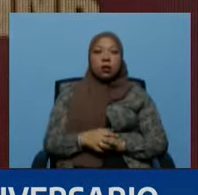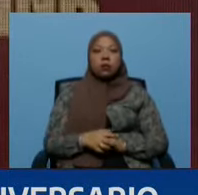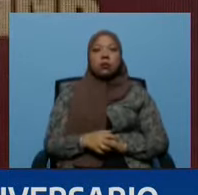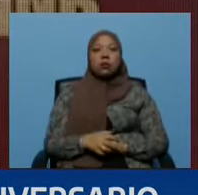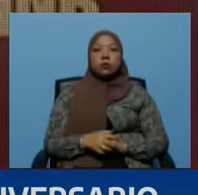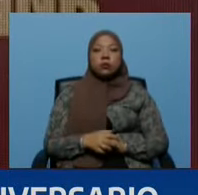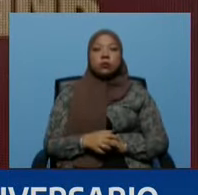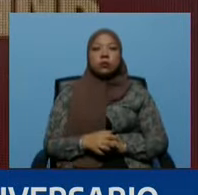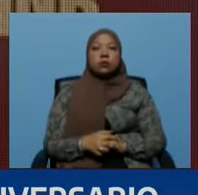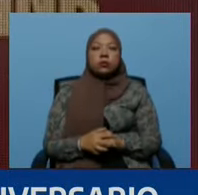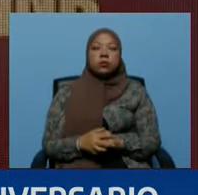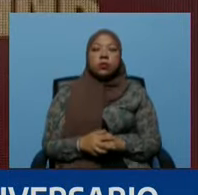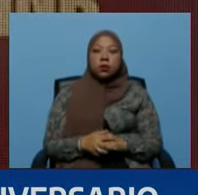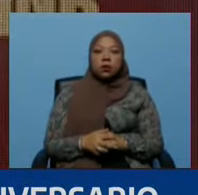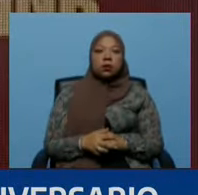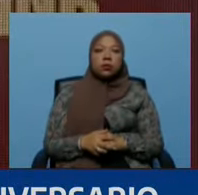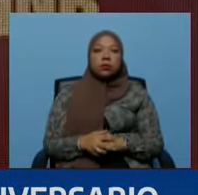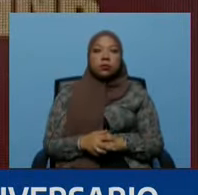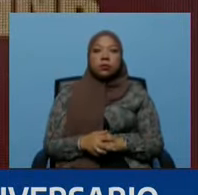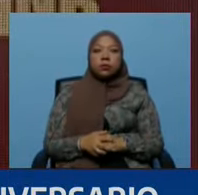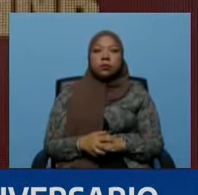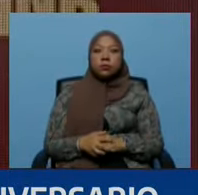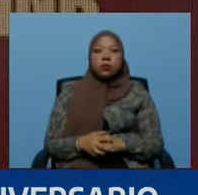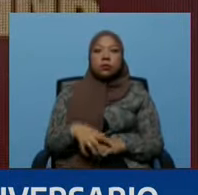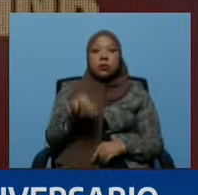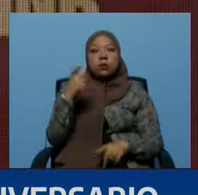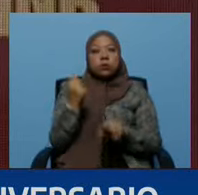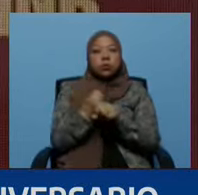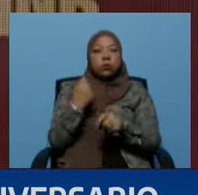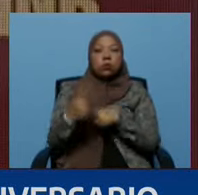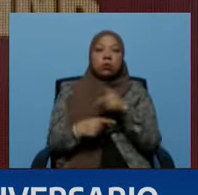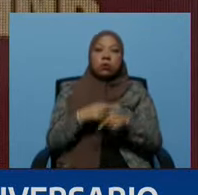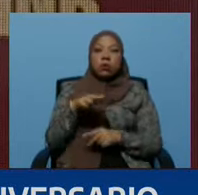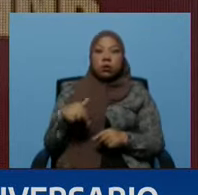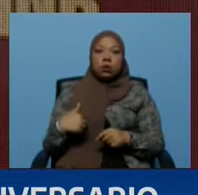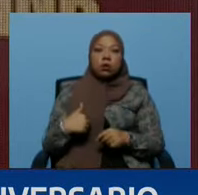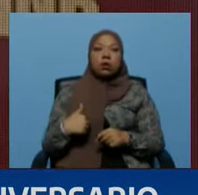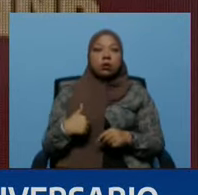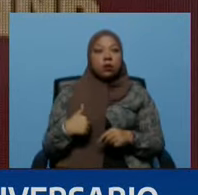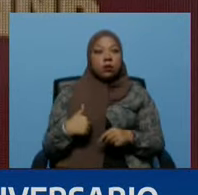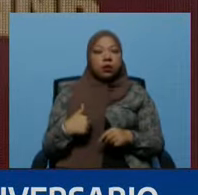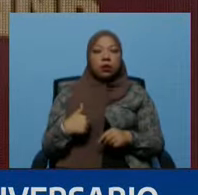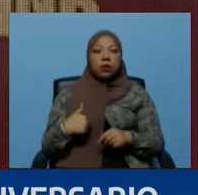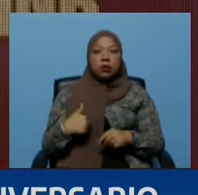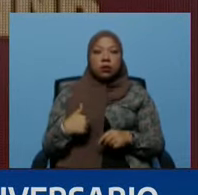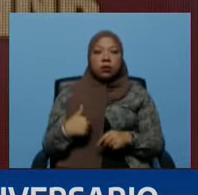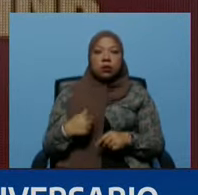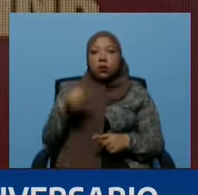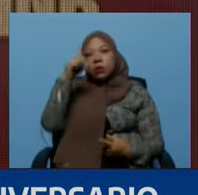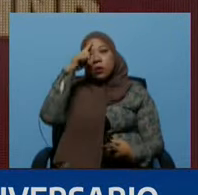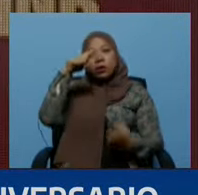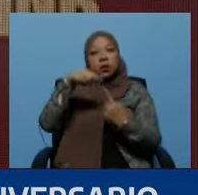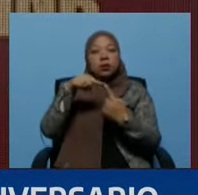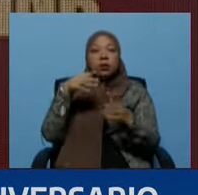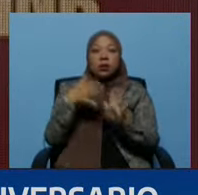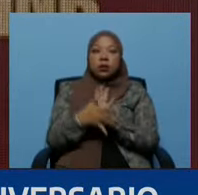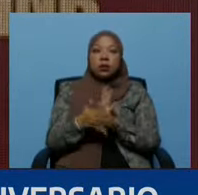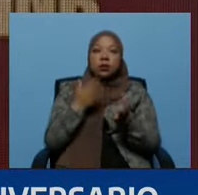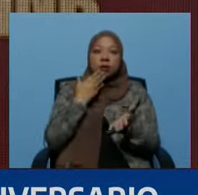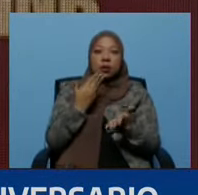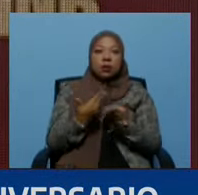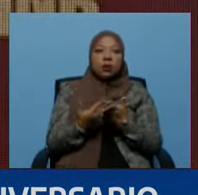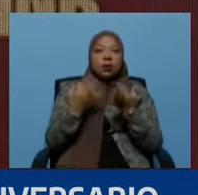Así que este ataque ciberfascista criminal tiene un objetivo que